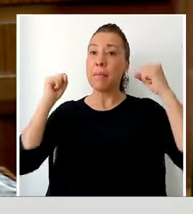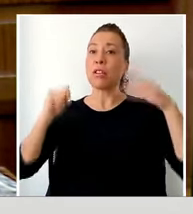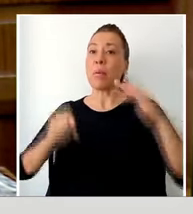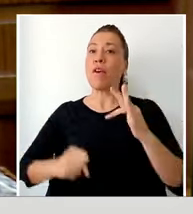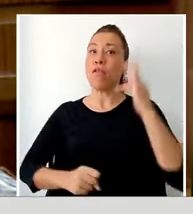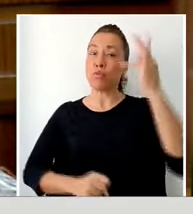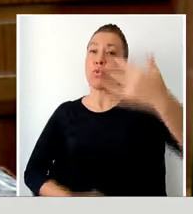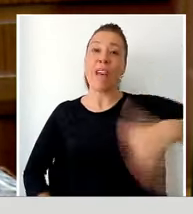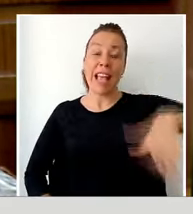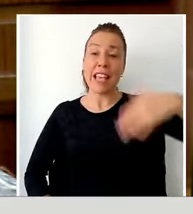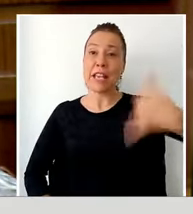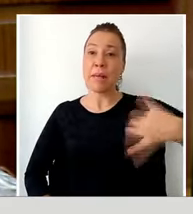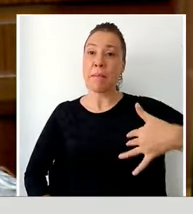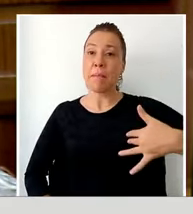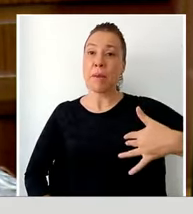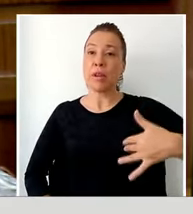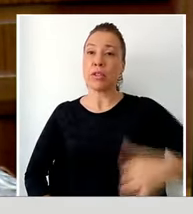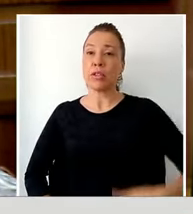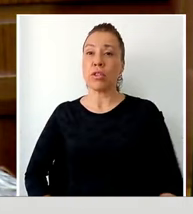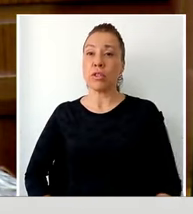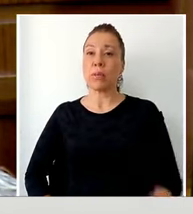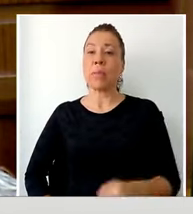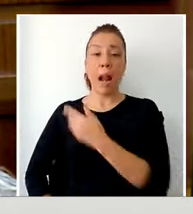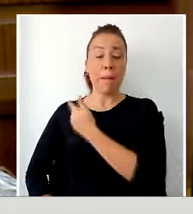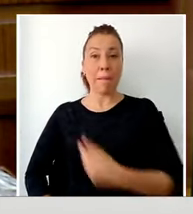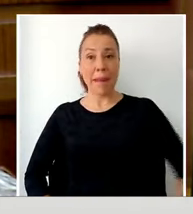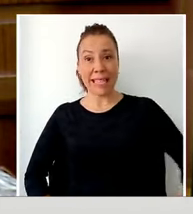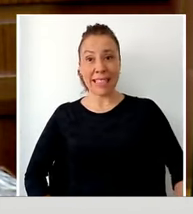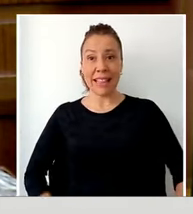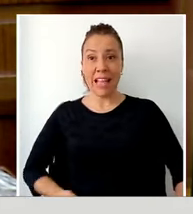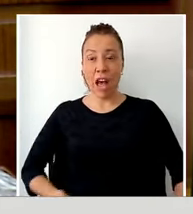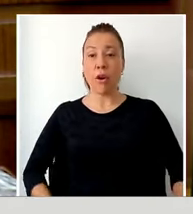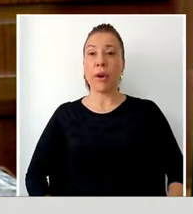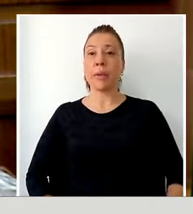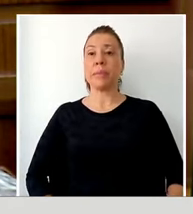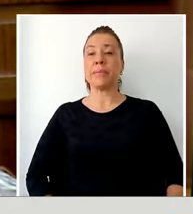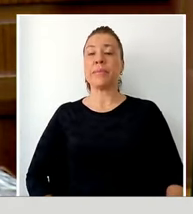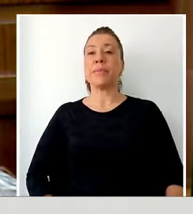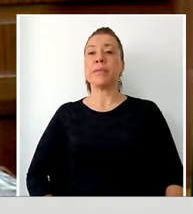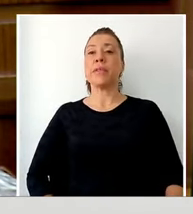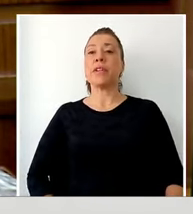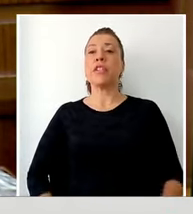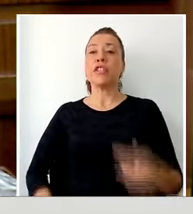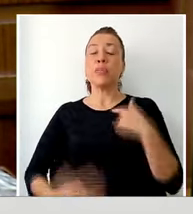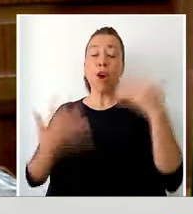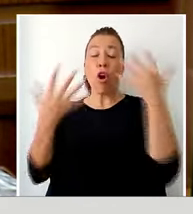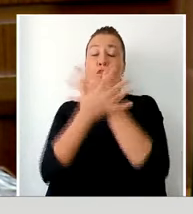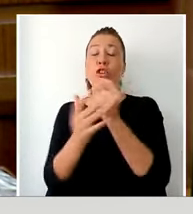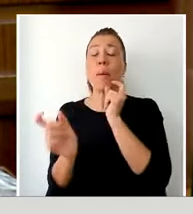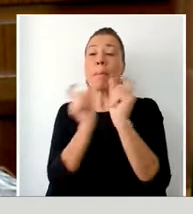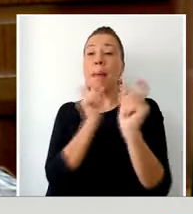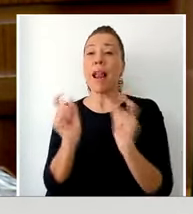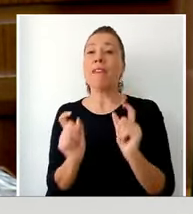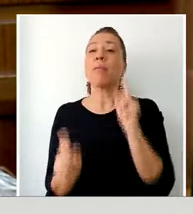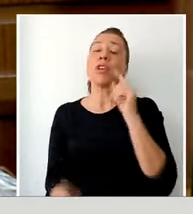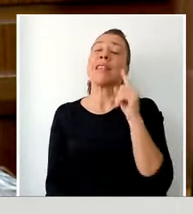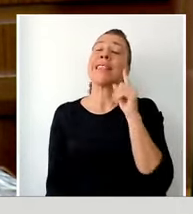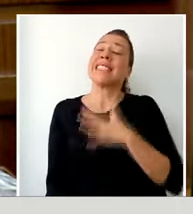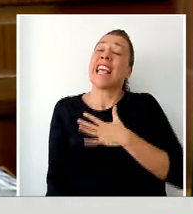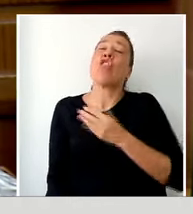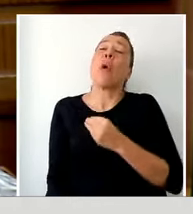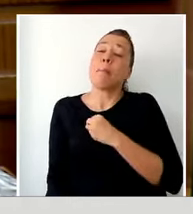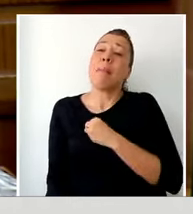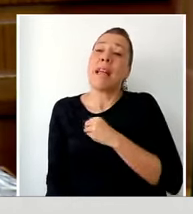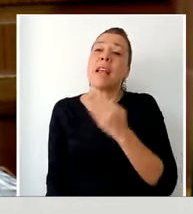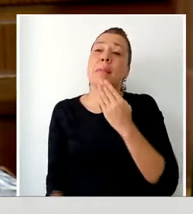para este para este presidente y para este gobierno si me trabo en las palabras no solamente es la pena sino que es la necesidad